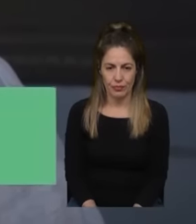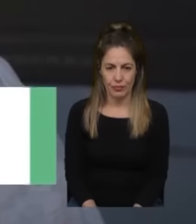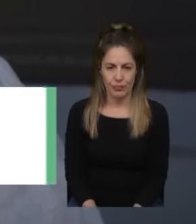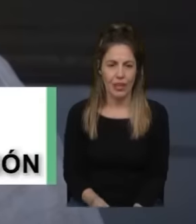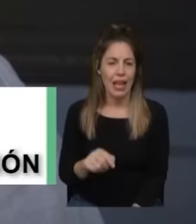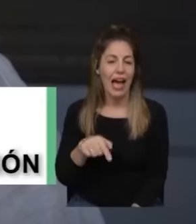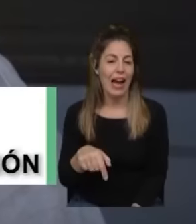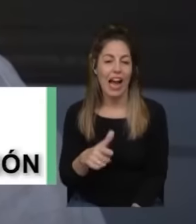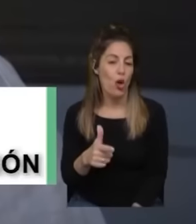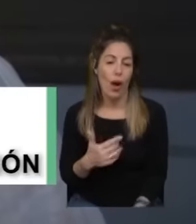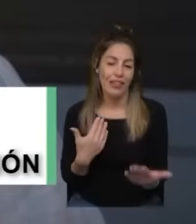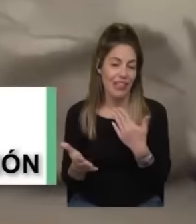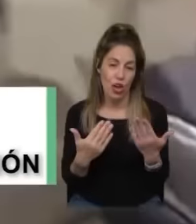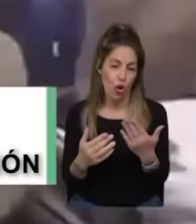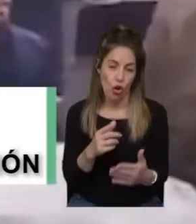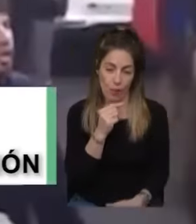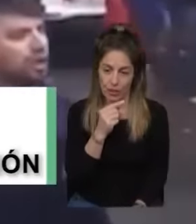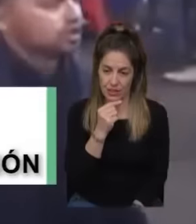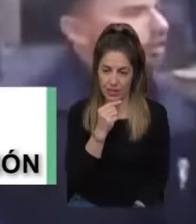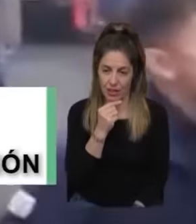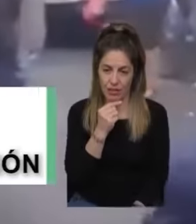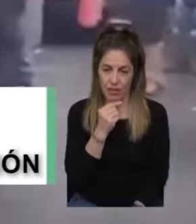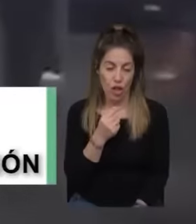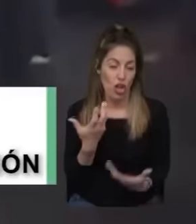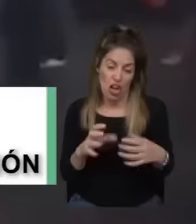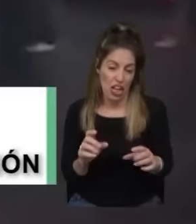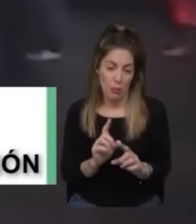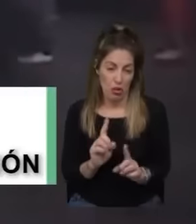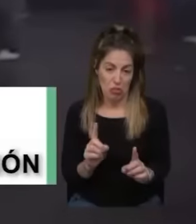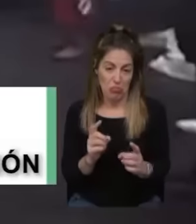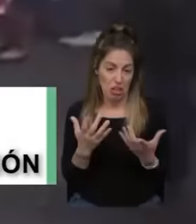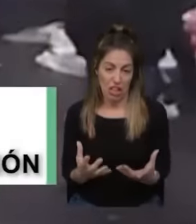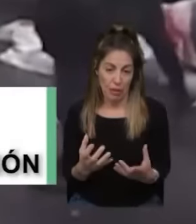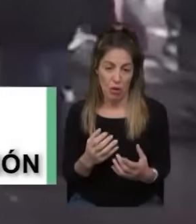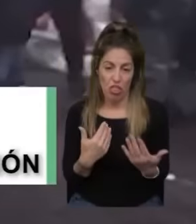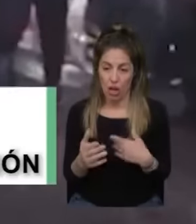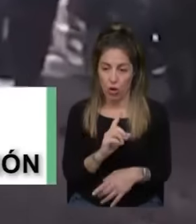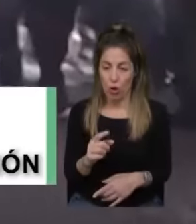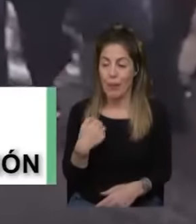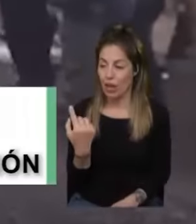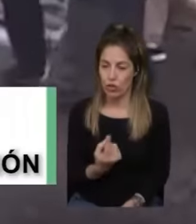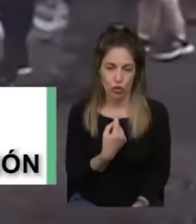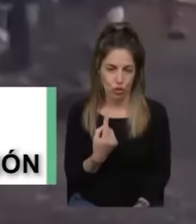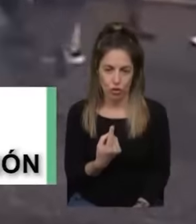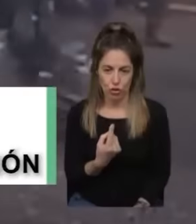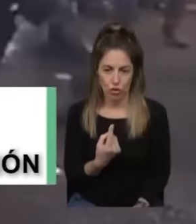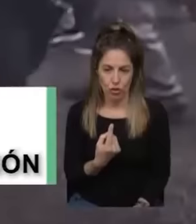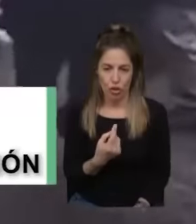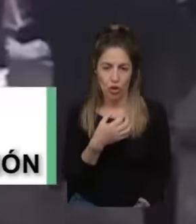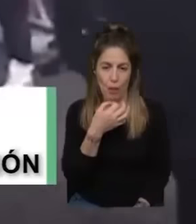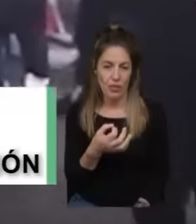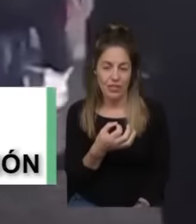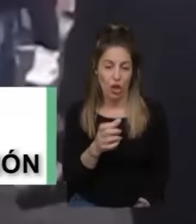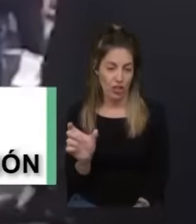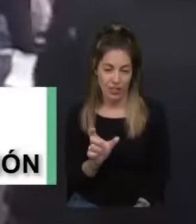Acá no hay diálogo con la policía, tampoco lo queremos tener, ¿no? No, para nosotros, bueno, no vamos a decir lo que